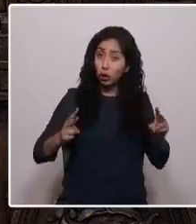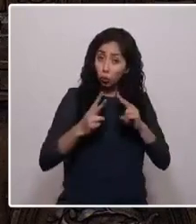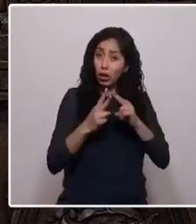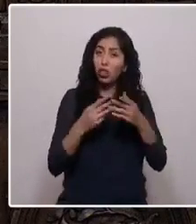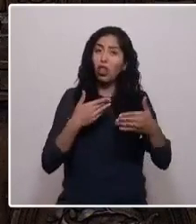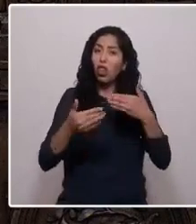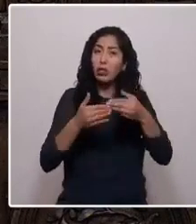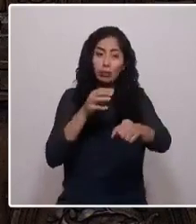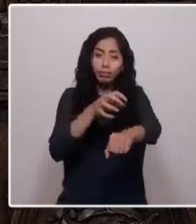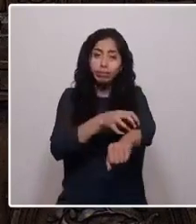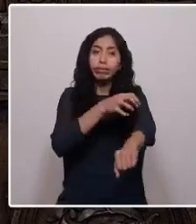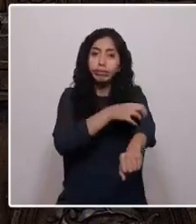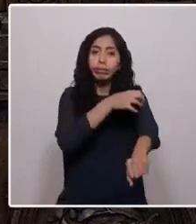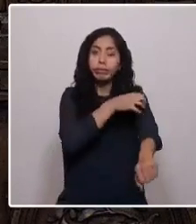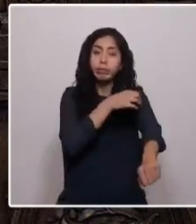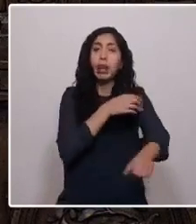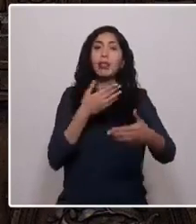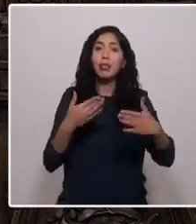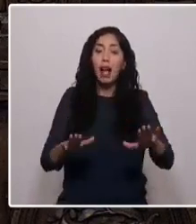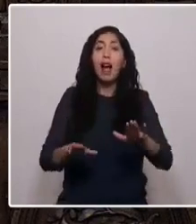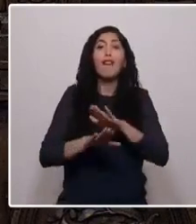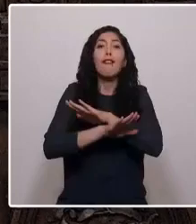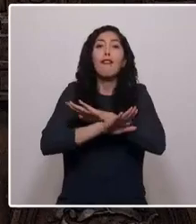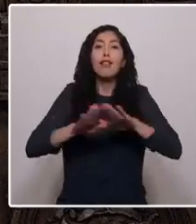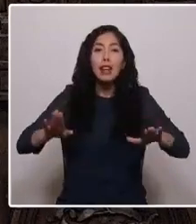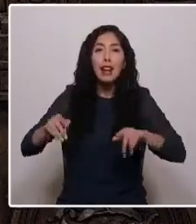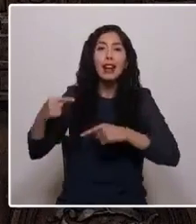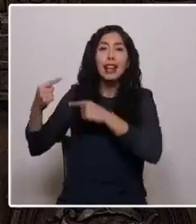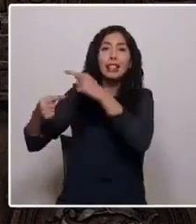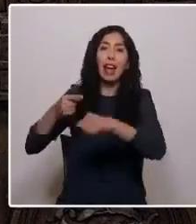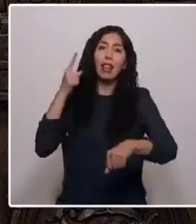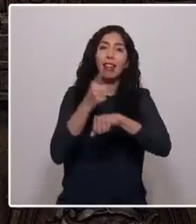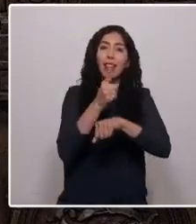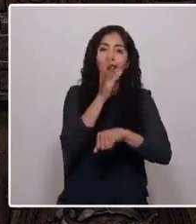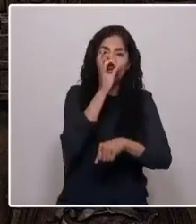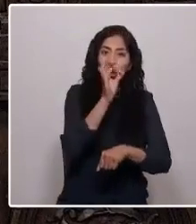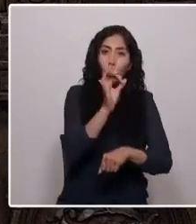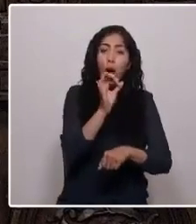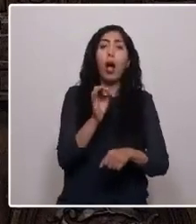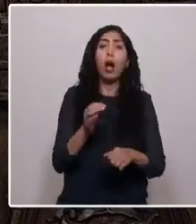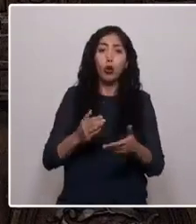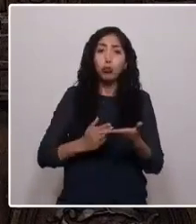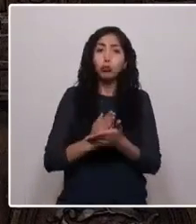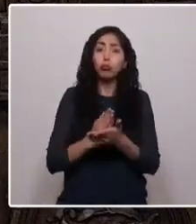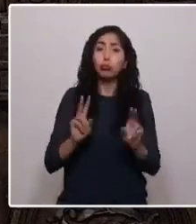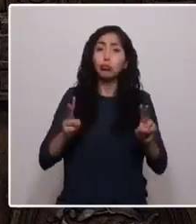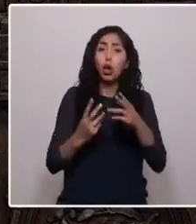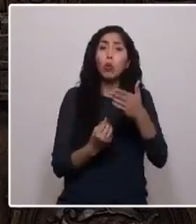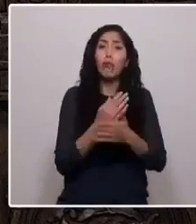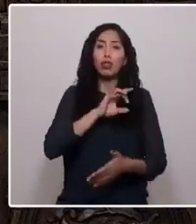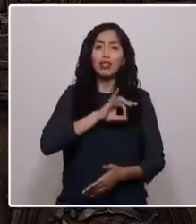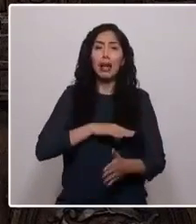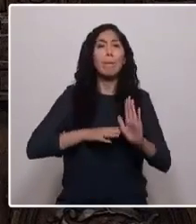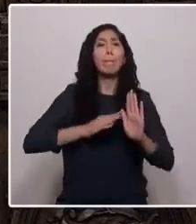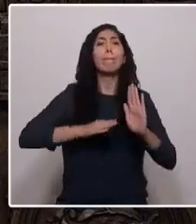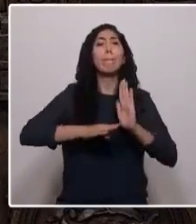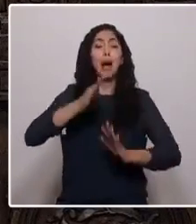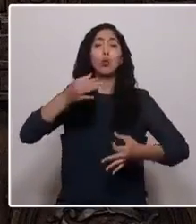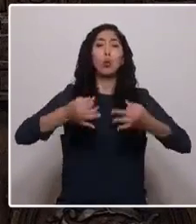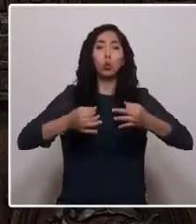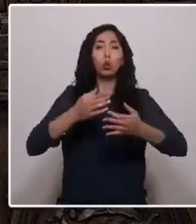pondremos fin a la herencia de la dictadura y comenzaremos a construir un nuevo chile más justo ecológico